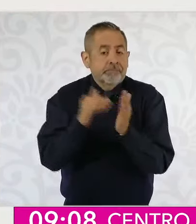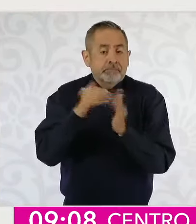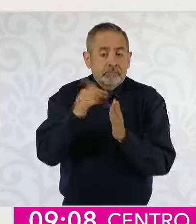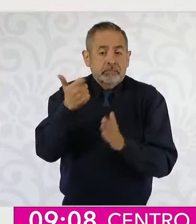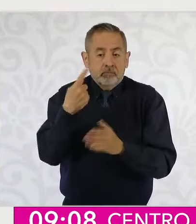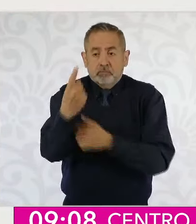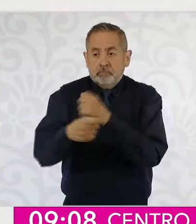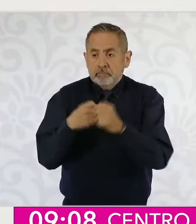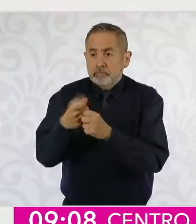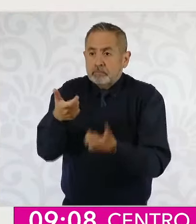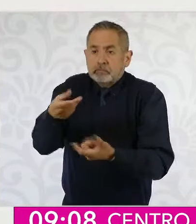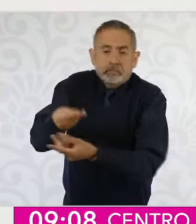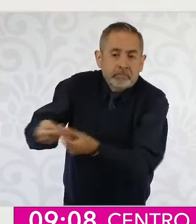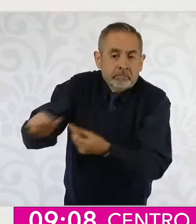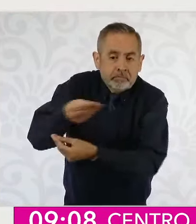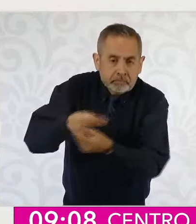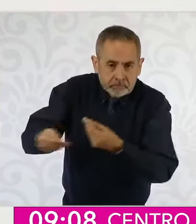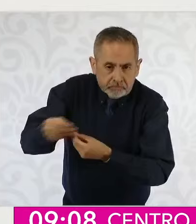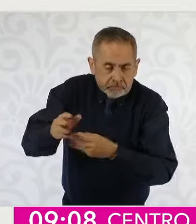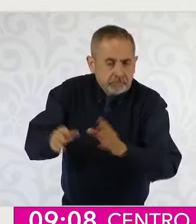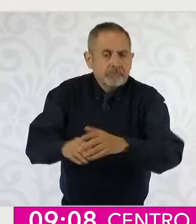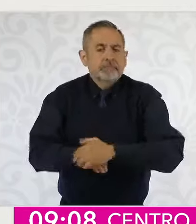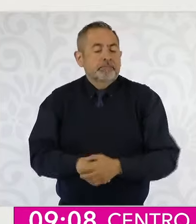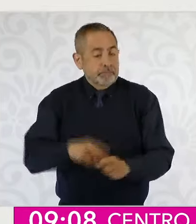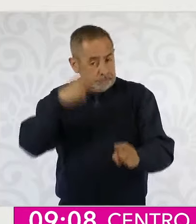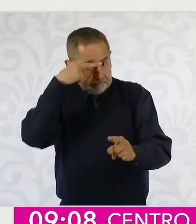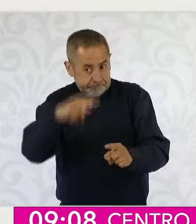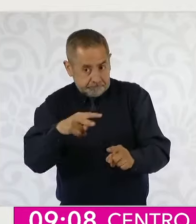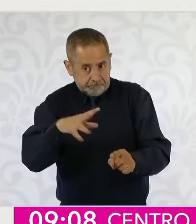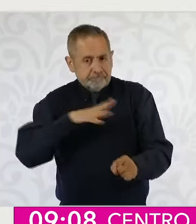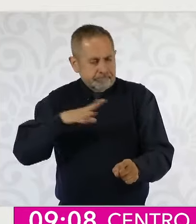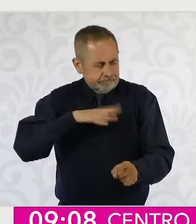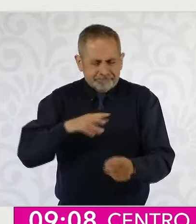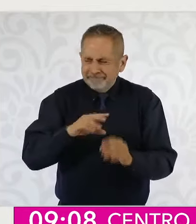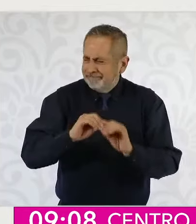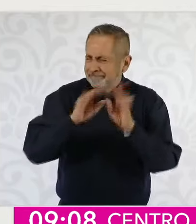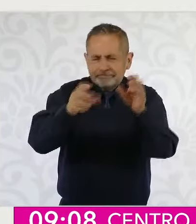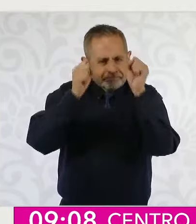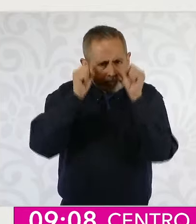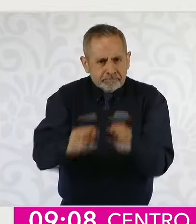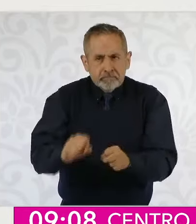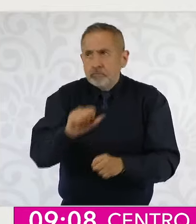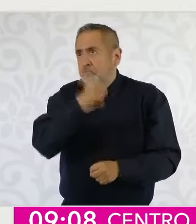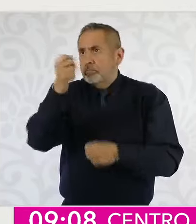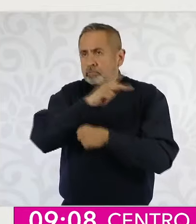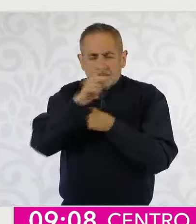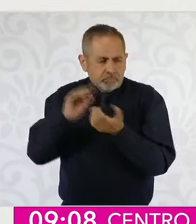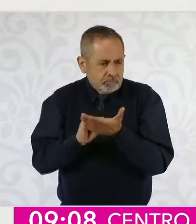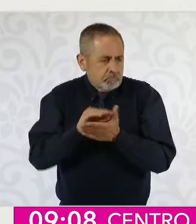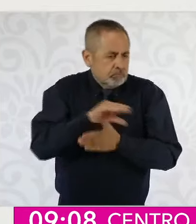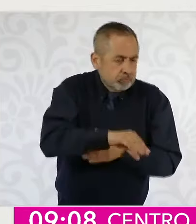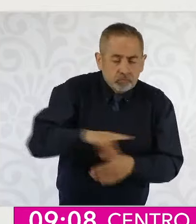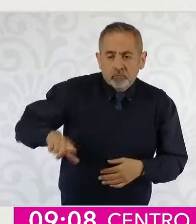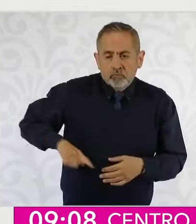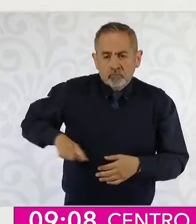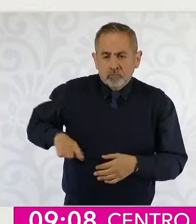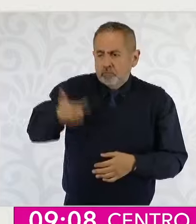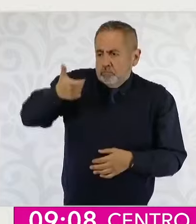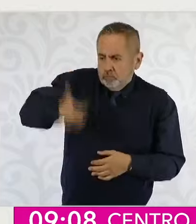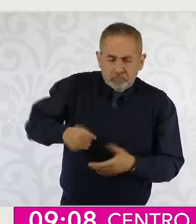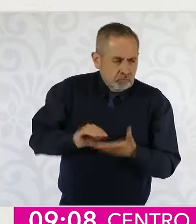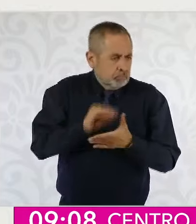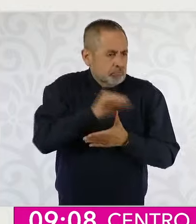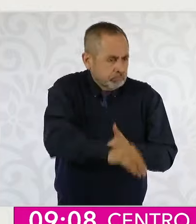entra. Entonces, tiene garantizada la inversión pública